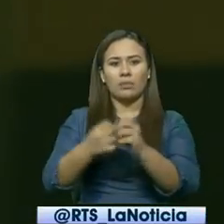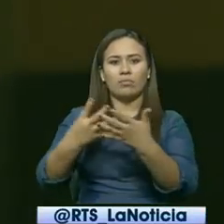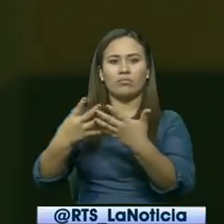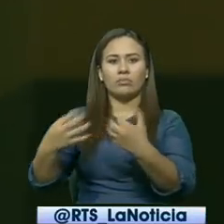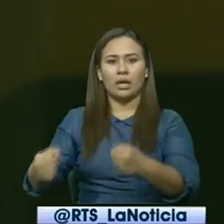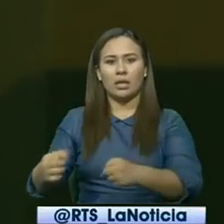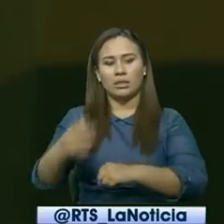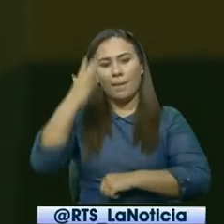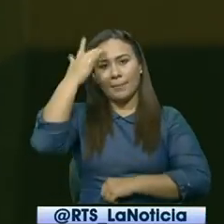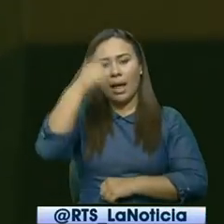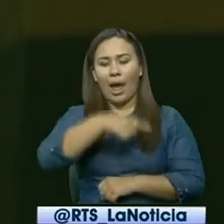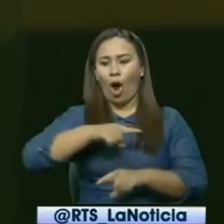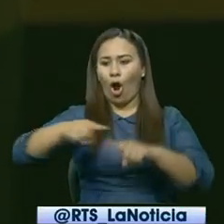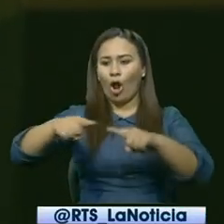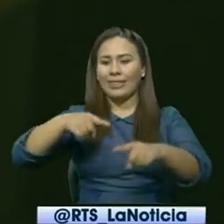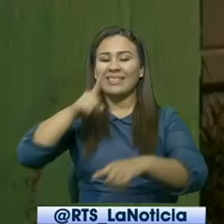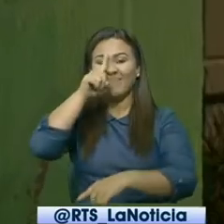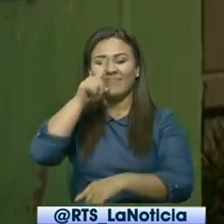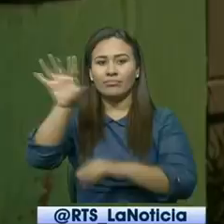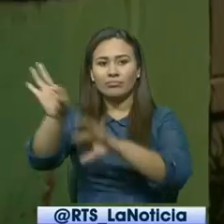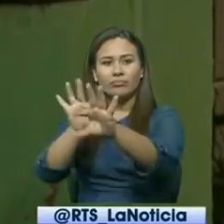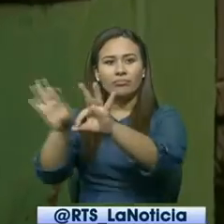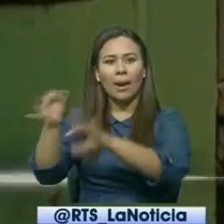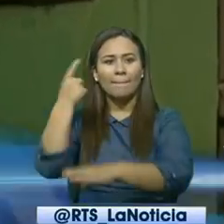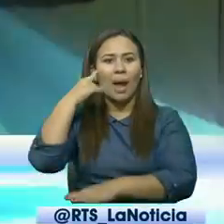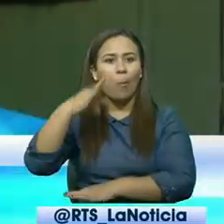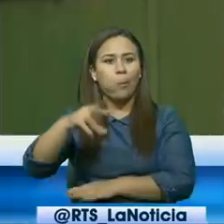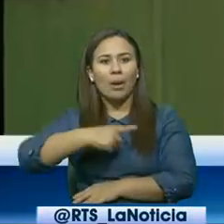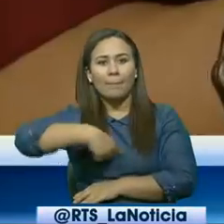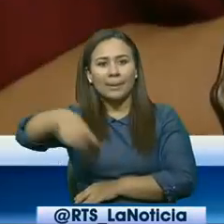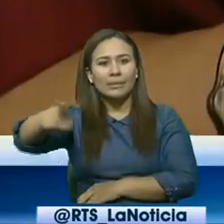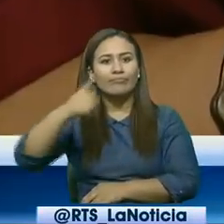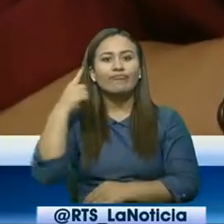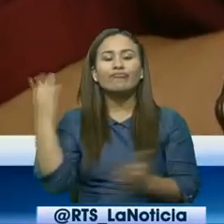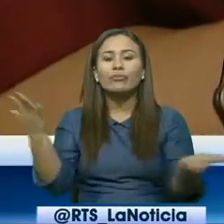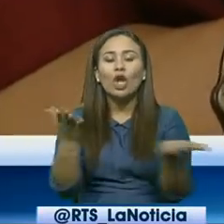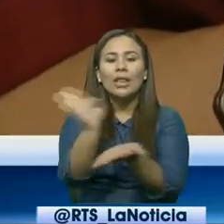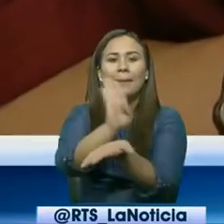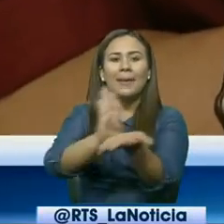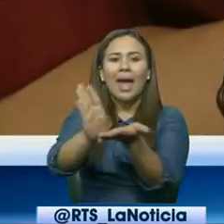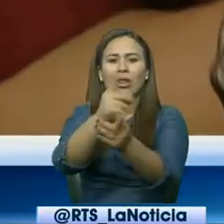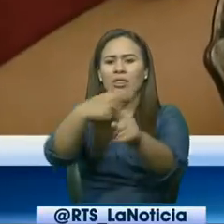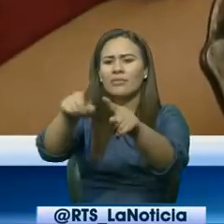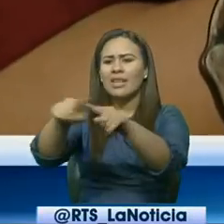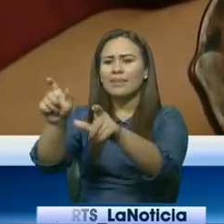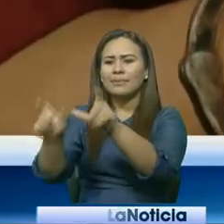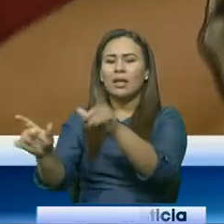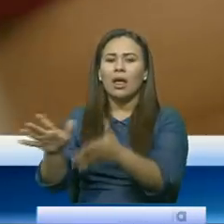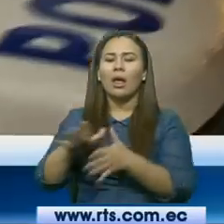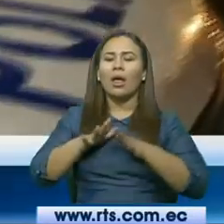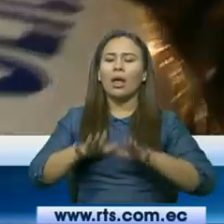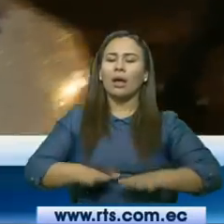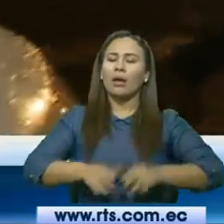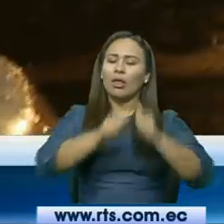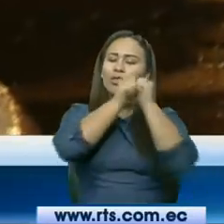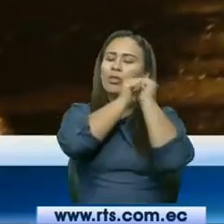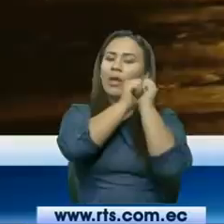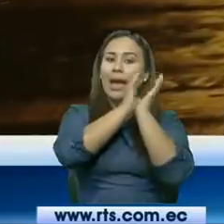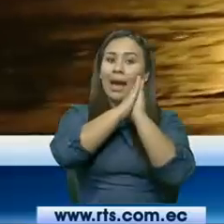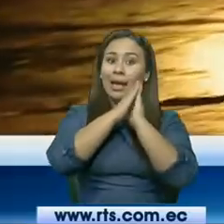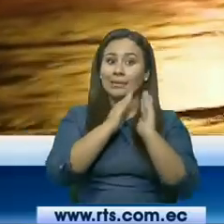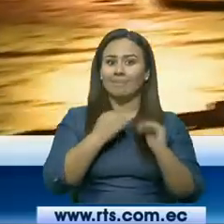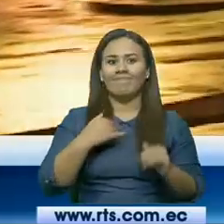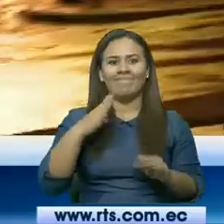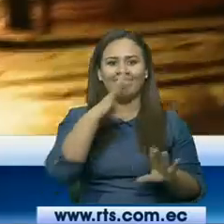trepaban paredes y cerramientos para llegar hasta donde varios de los sospechosos descansaban por más de seis meses agentes de la vag en